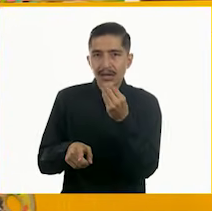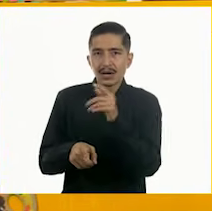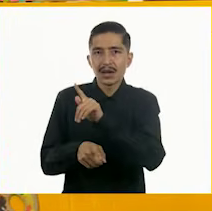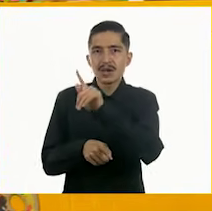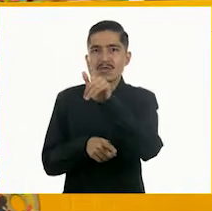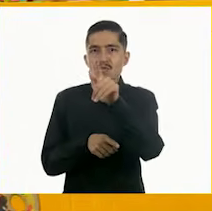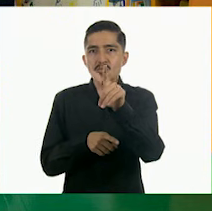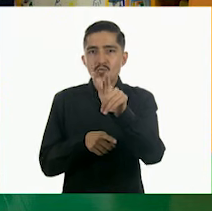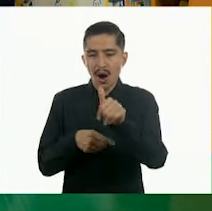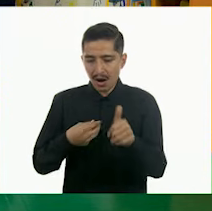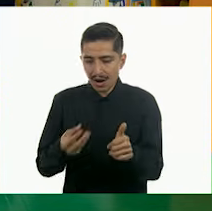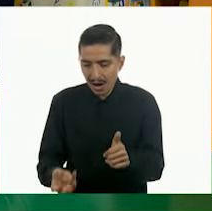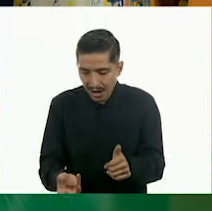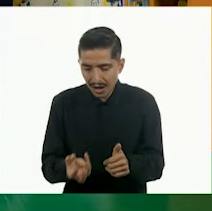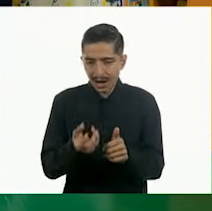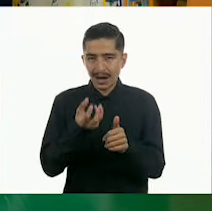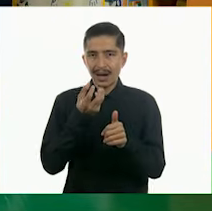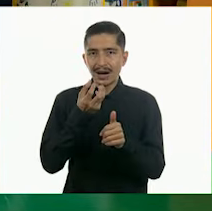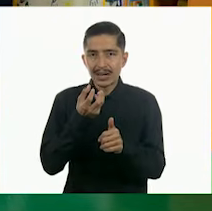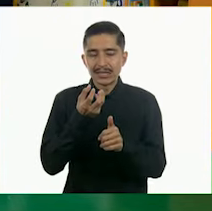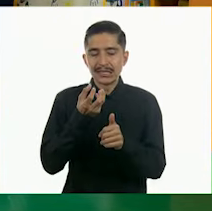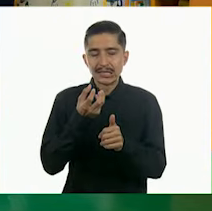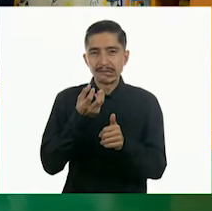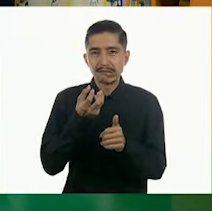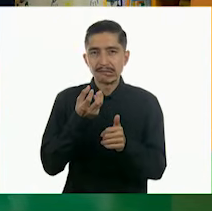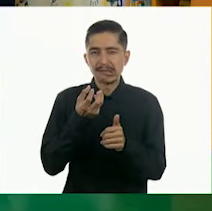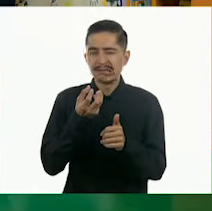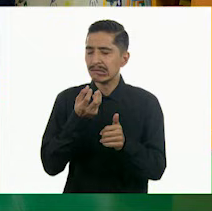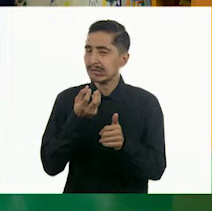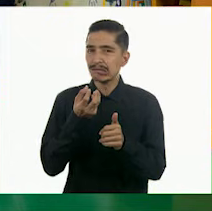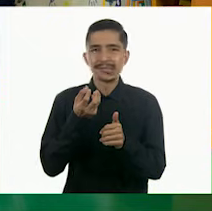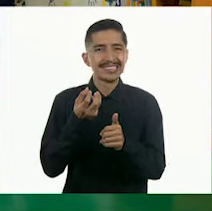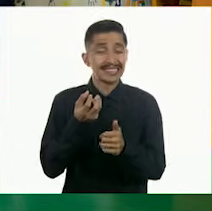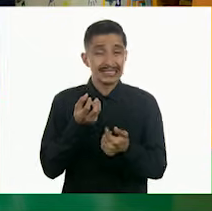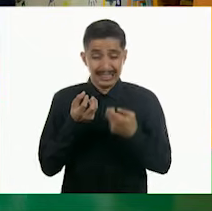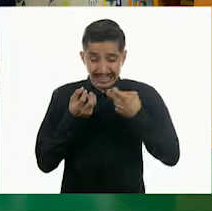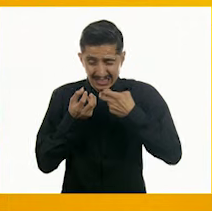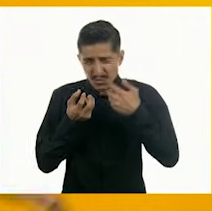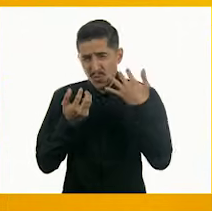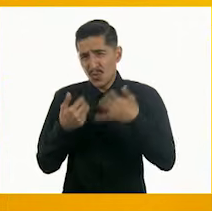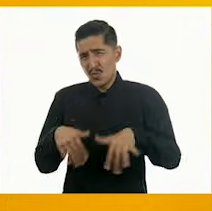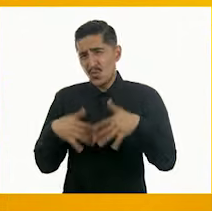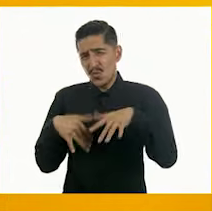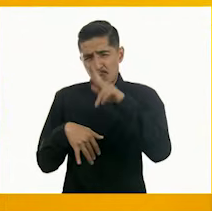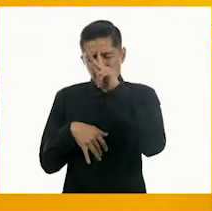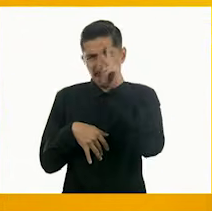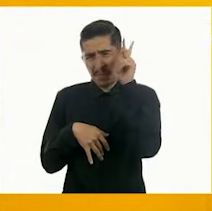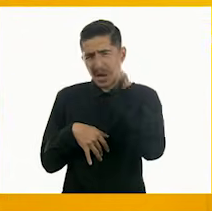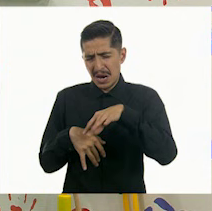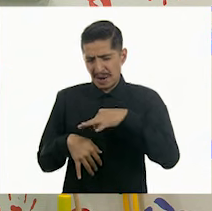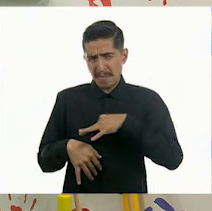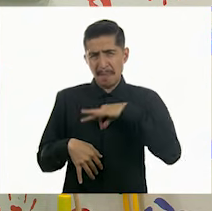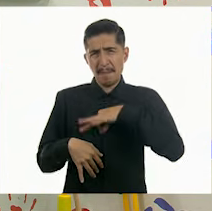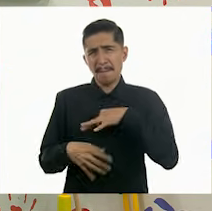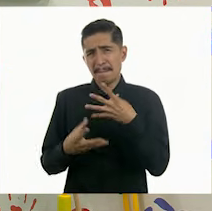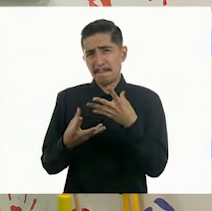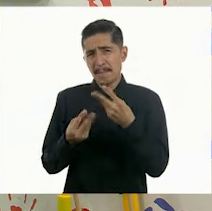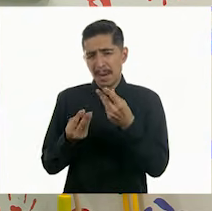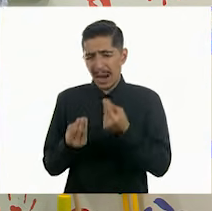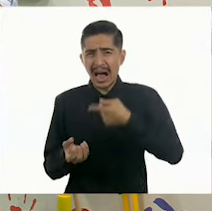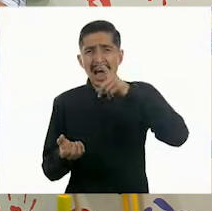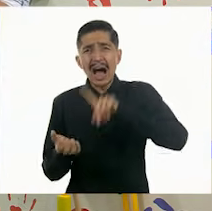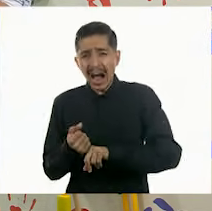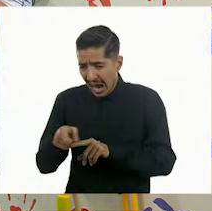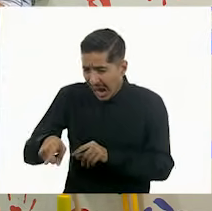regresamos de nuevo. Llevas a la boca. Este es un punto de infección. Sí, es cierto. Muchas bacterias tienen nuestras